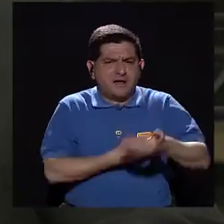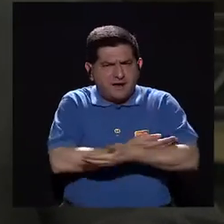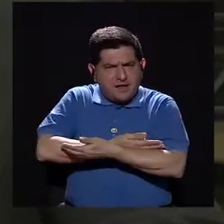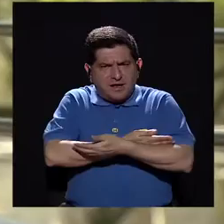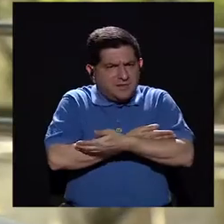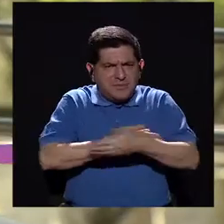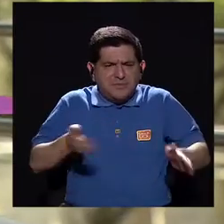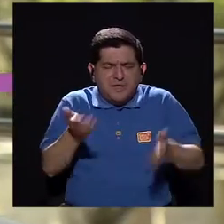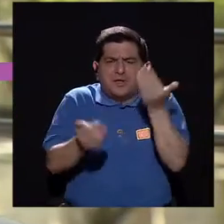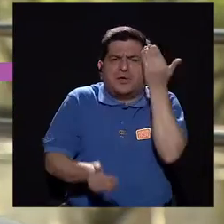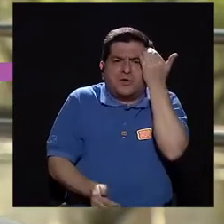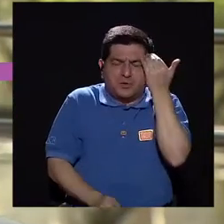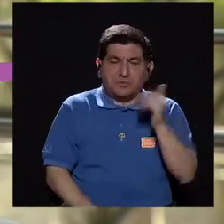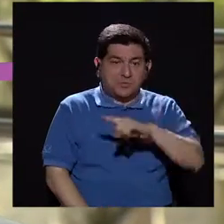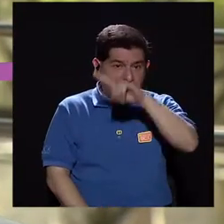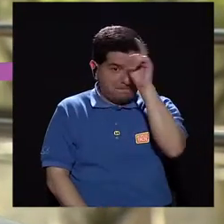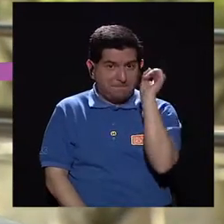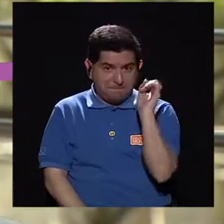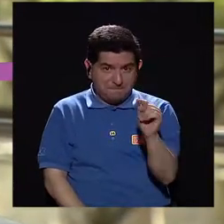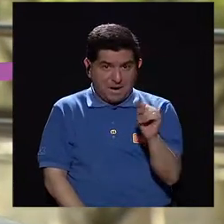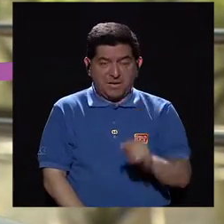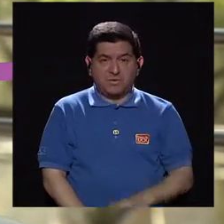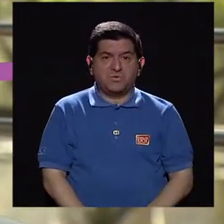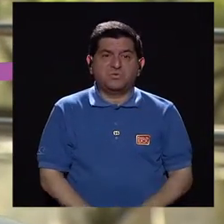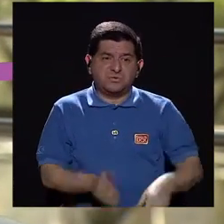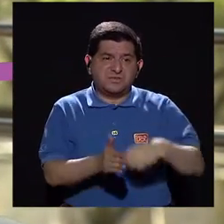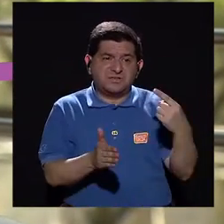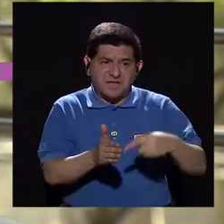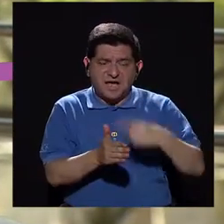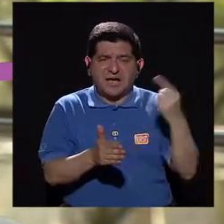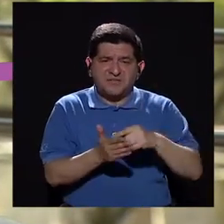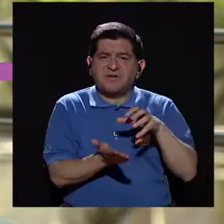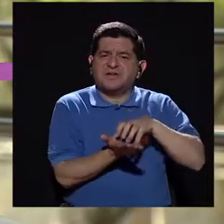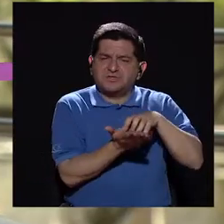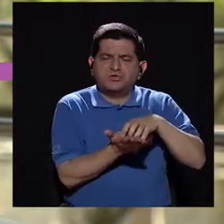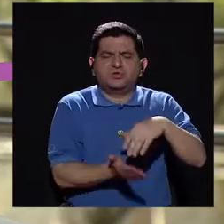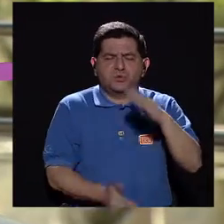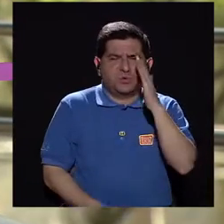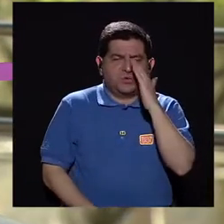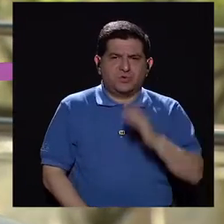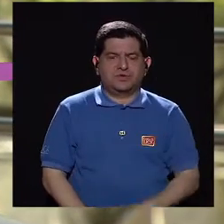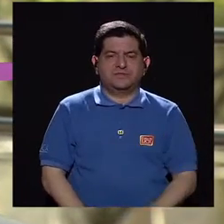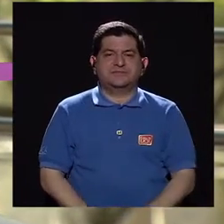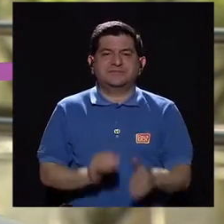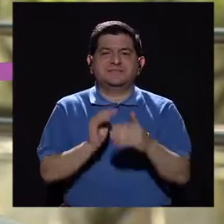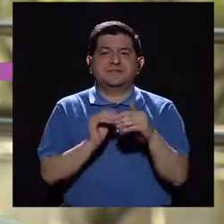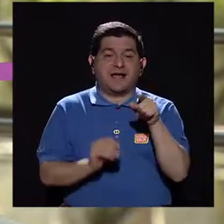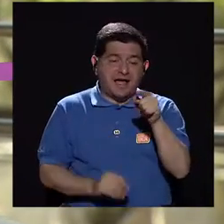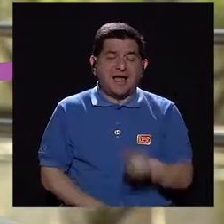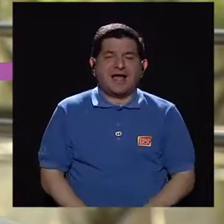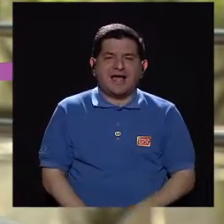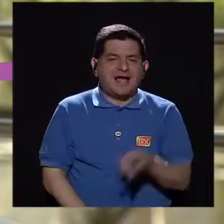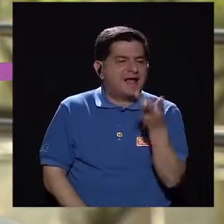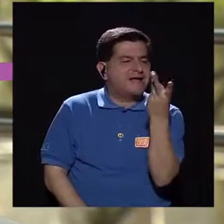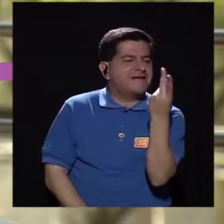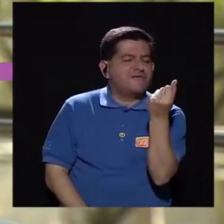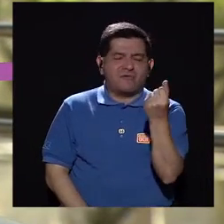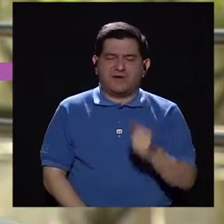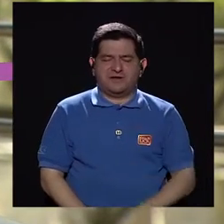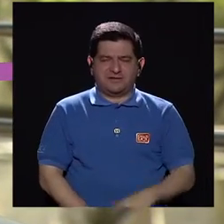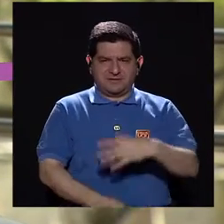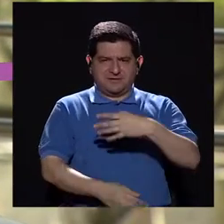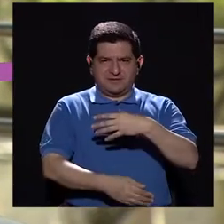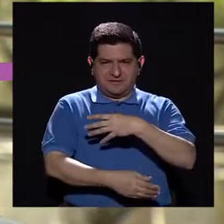al bebé. Bueno, esto es una pregunta que a veces tienen muchas dudas las mamás, si la cantidad de leche que